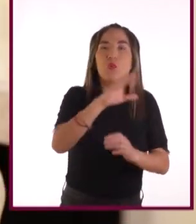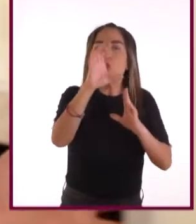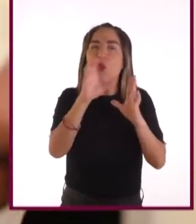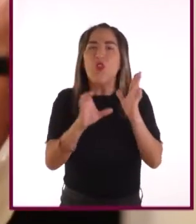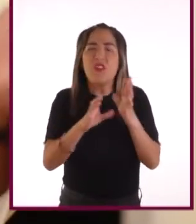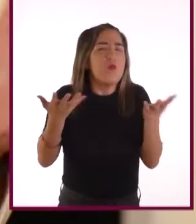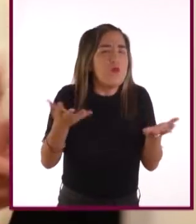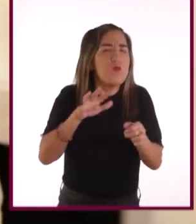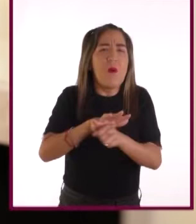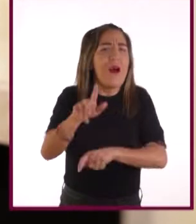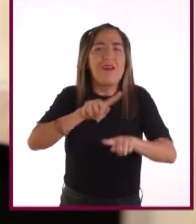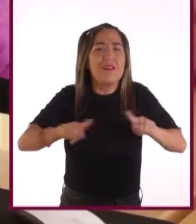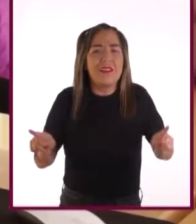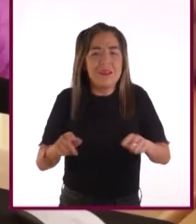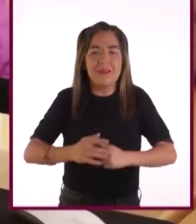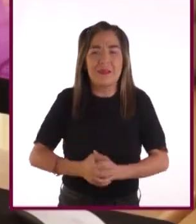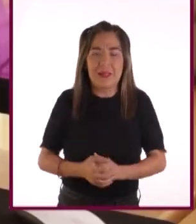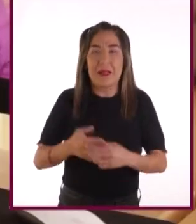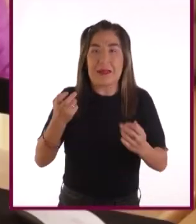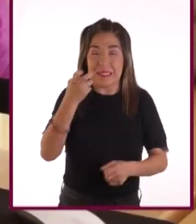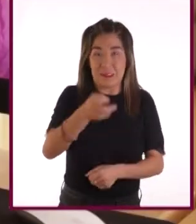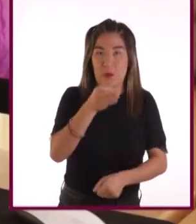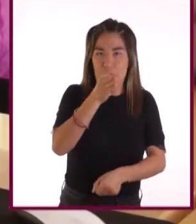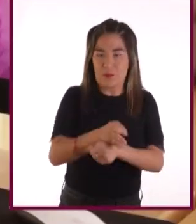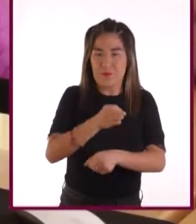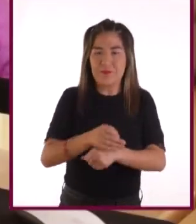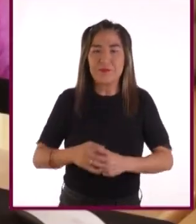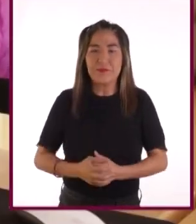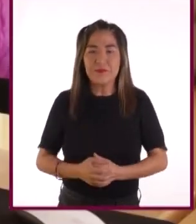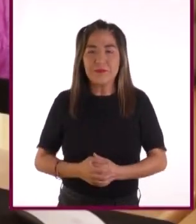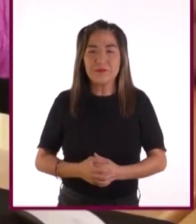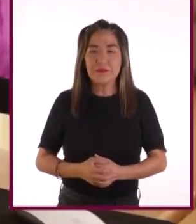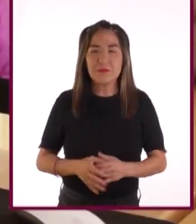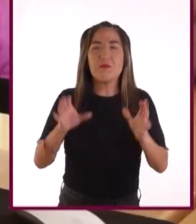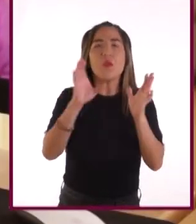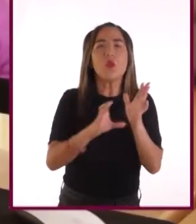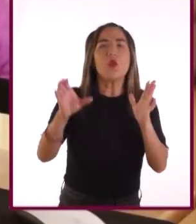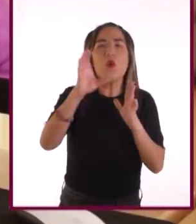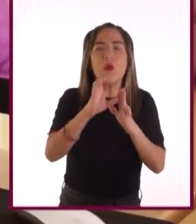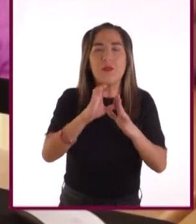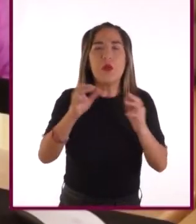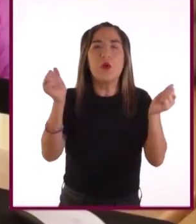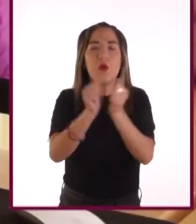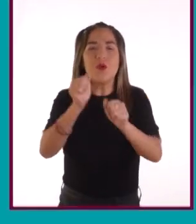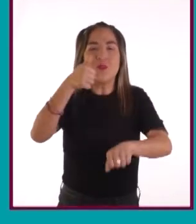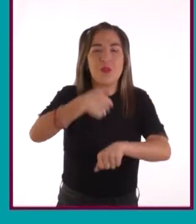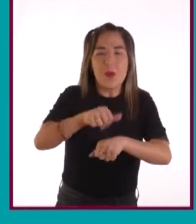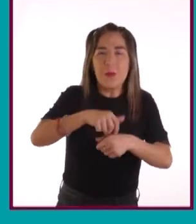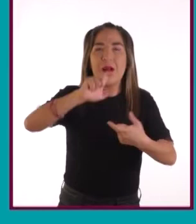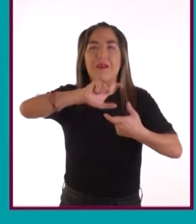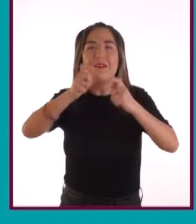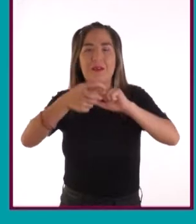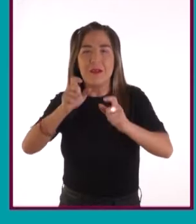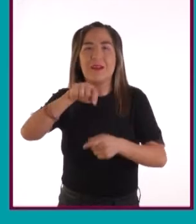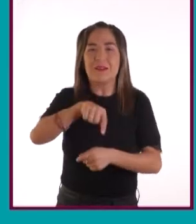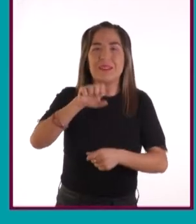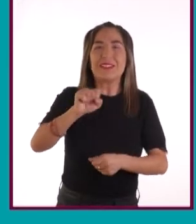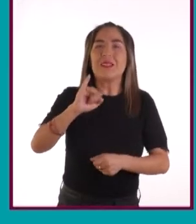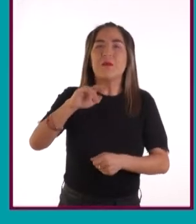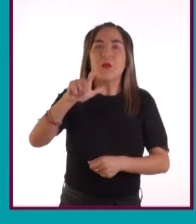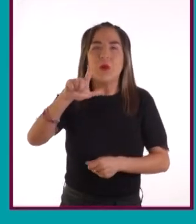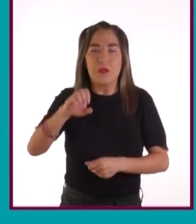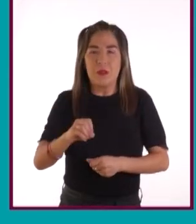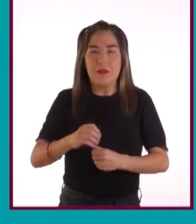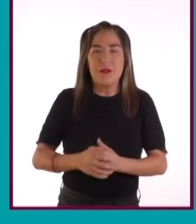código? ¿Cuál es la diferencia? Pues mira, básicamente los códigos son signos o sistemas de signos y